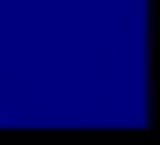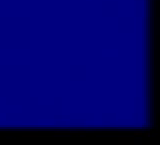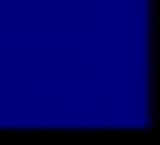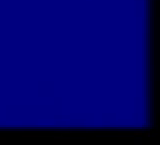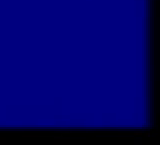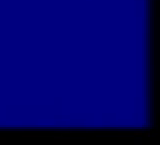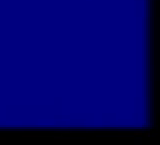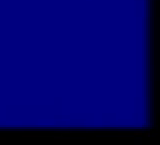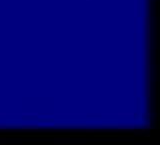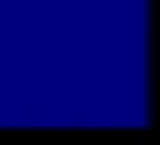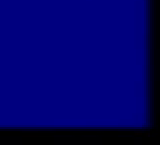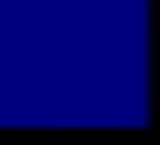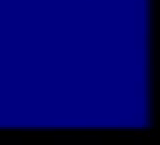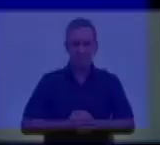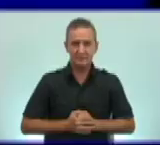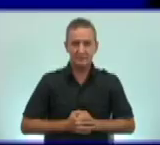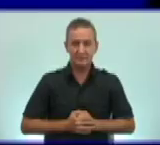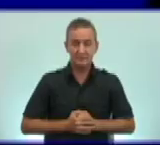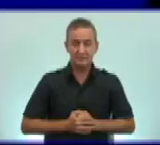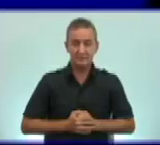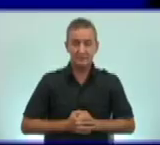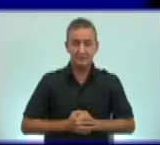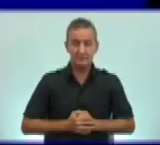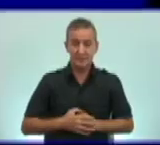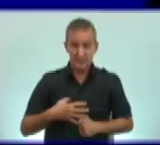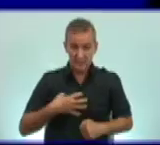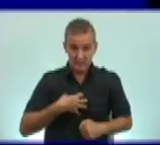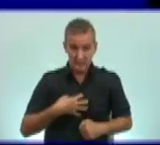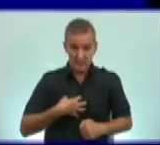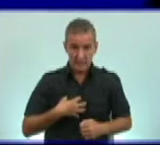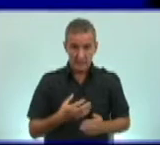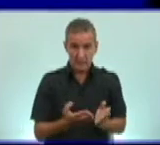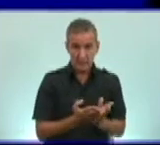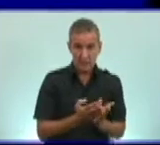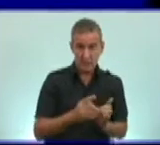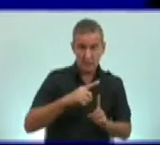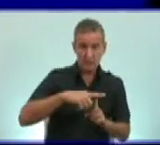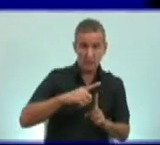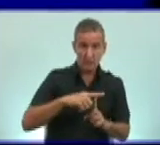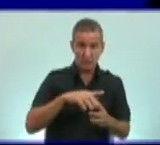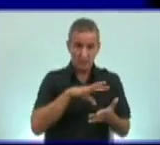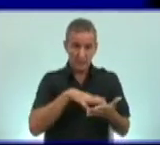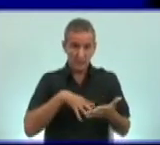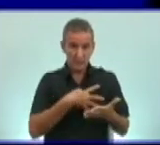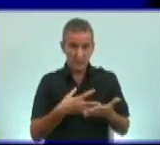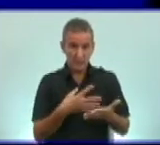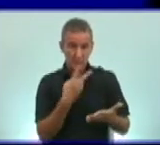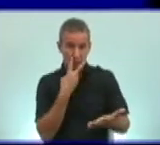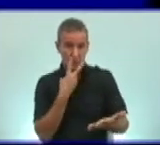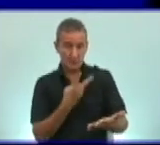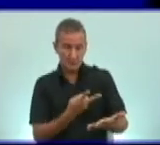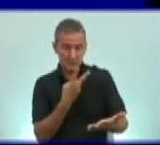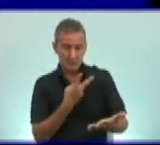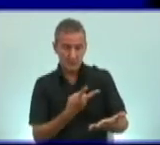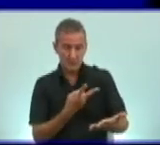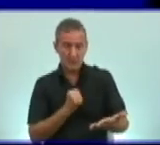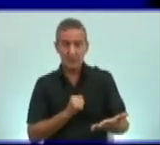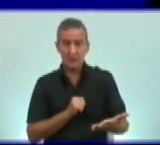Bien, ahora, nosotros tenemos en el libro de texto una tabla donde podemos observar